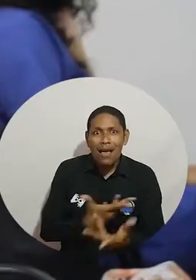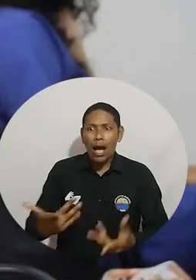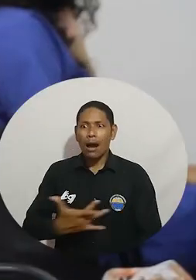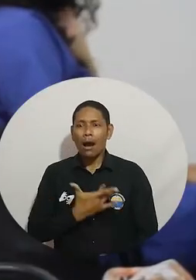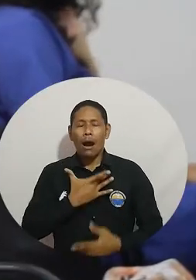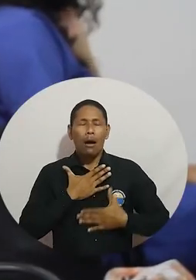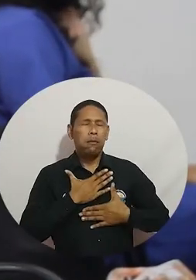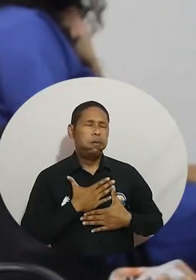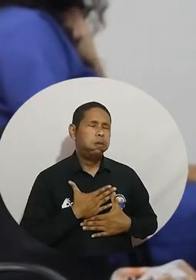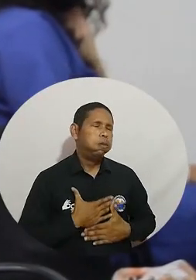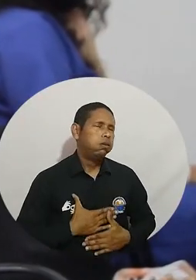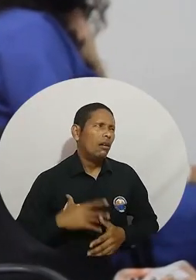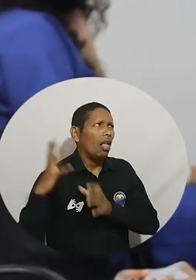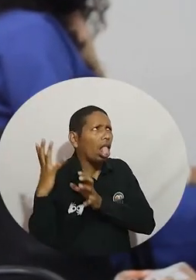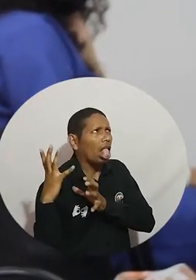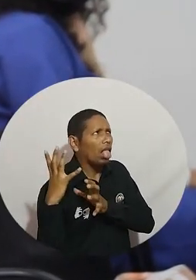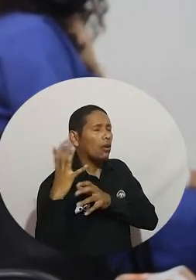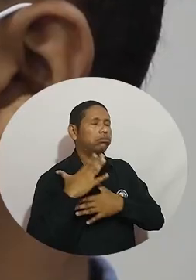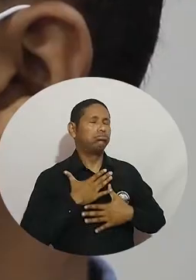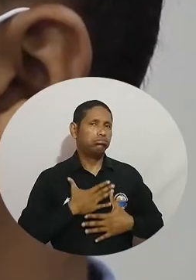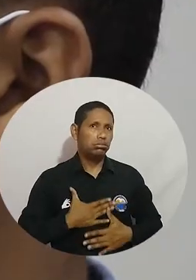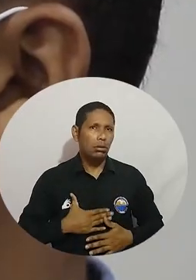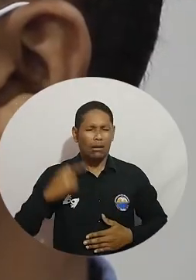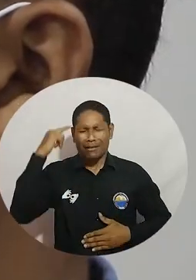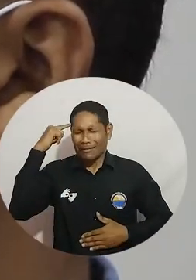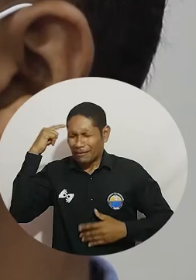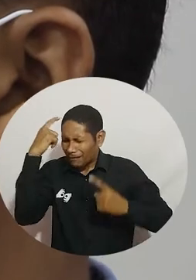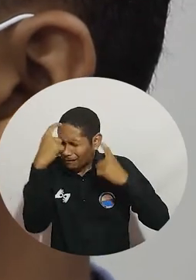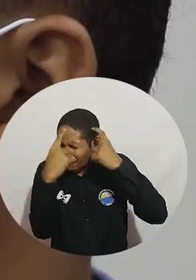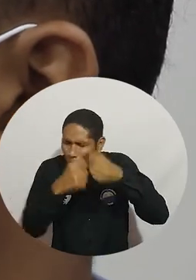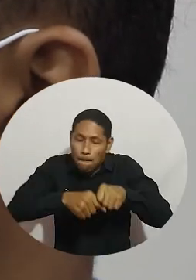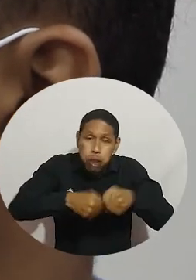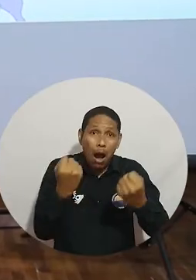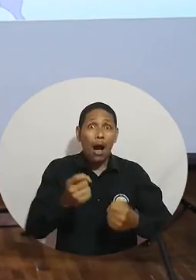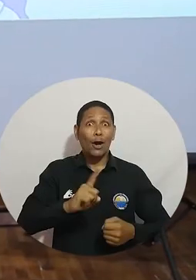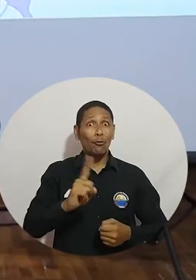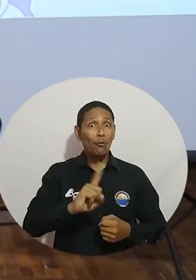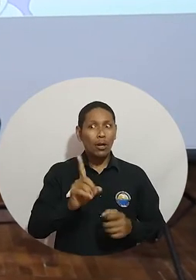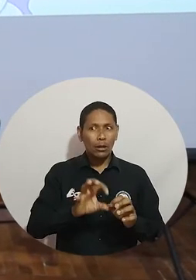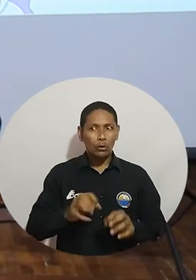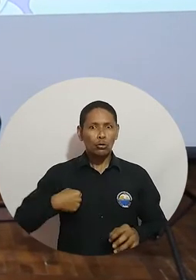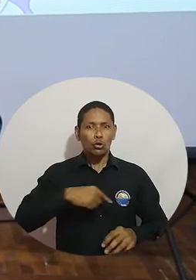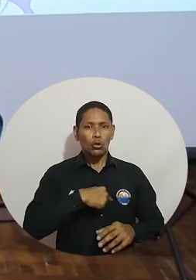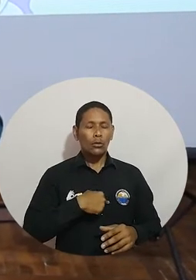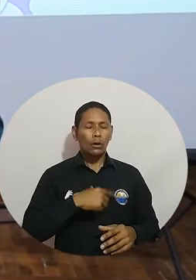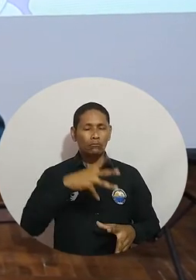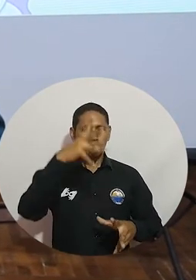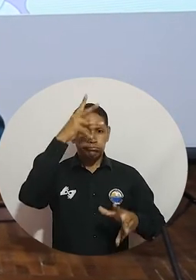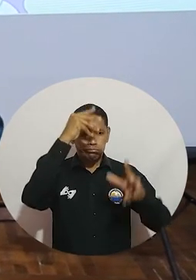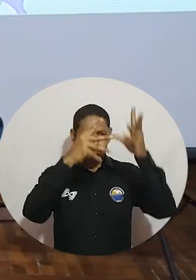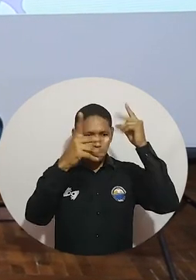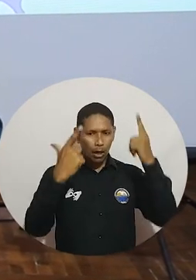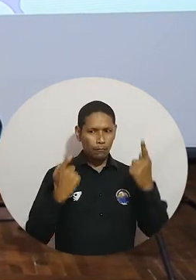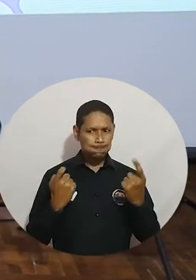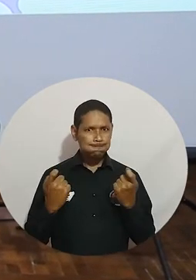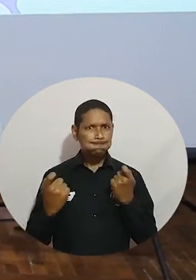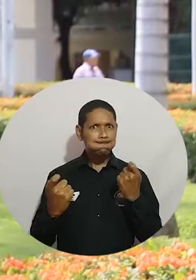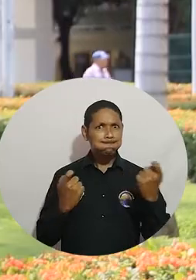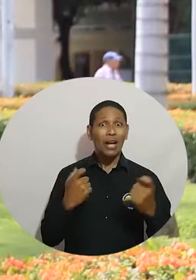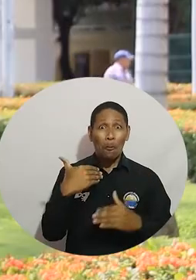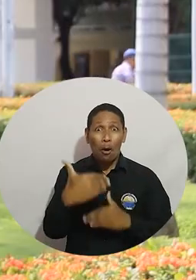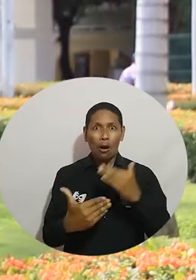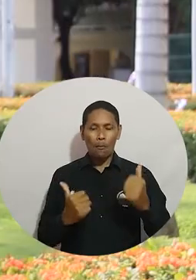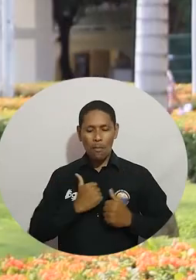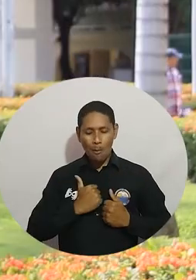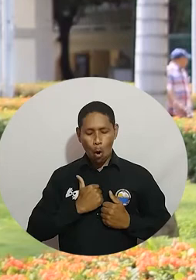ellos puedan sentirse aliviados y que no piensen cosas que puedan hacerles mal a ellos. Hemos aprendido a manejarlo, a mejorar